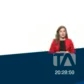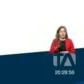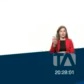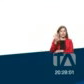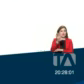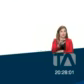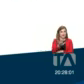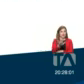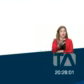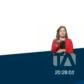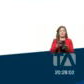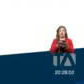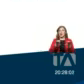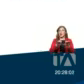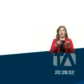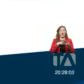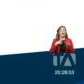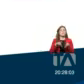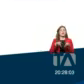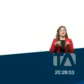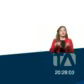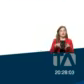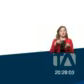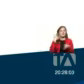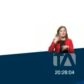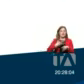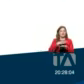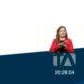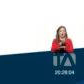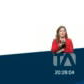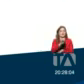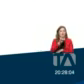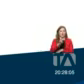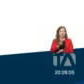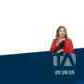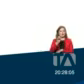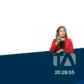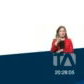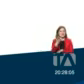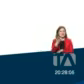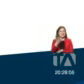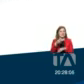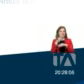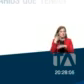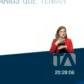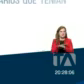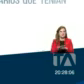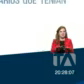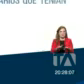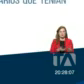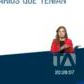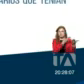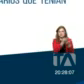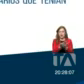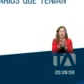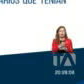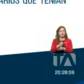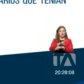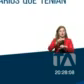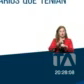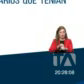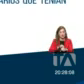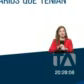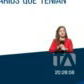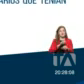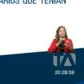concesionarios operan con títulos habilitantes que caducaron entre 2002 y 2013 no se puso a consideración del consejo nacional de telecomunicaciones los